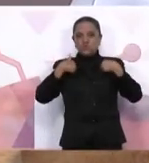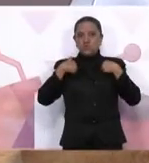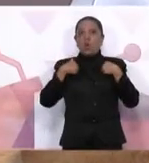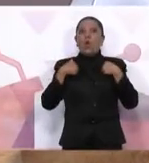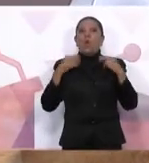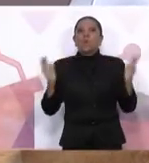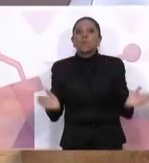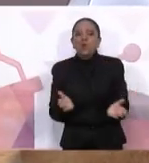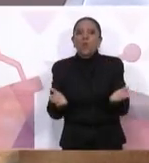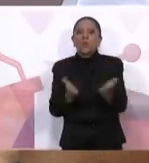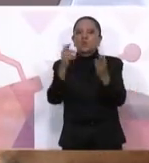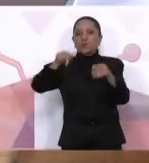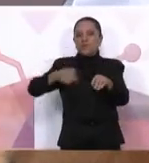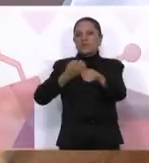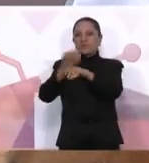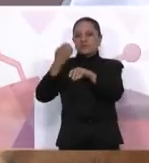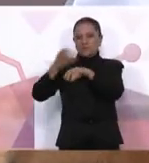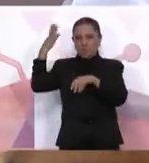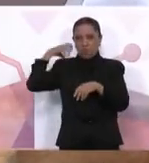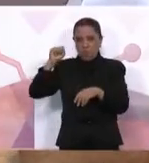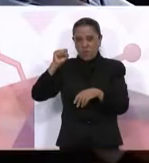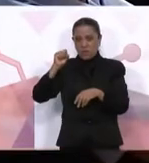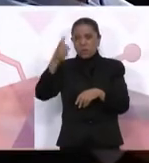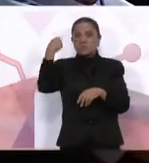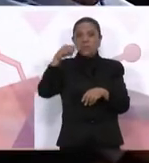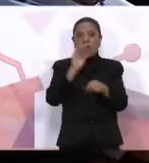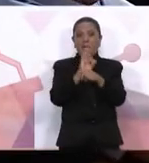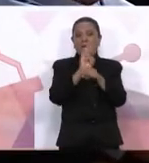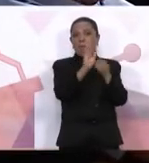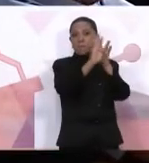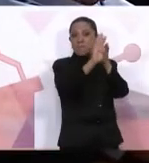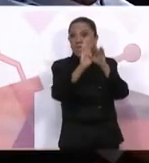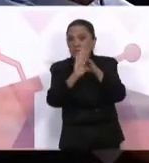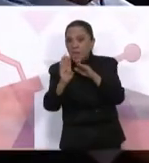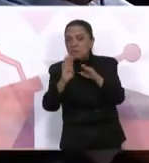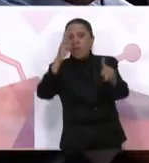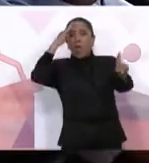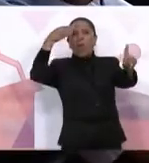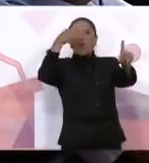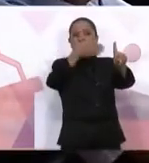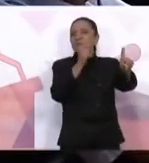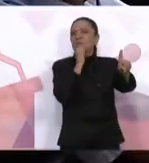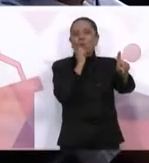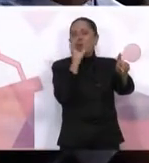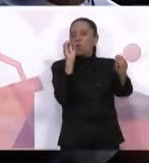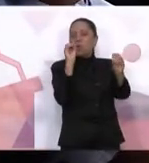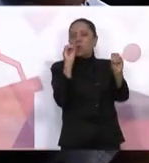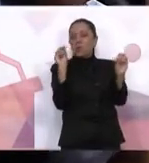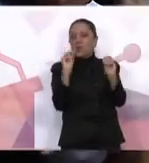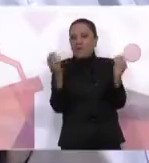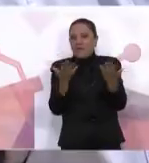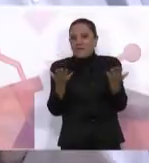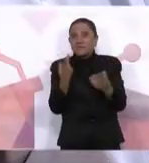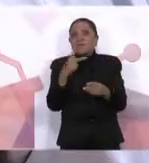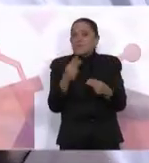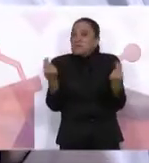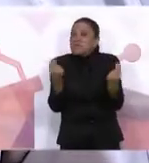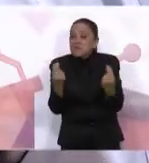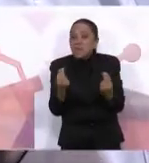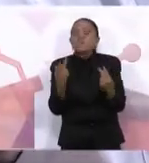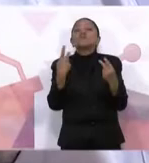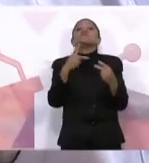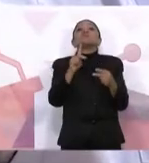cada uno de los ayuntamientos y el objetivo era ese no se ha realizado pero lo vamos a realizar necesitamos saber cuántos son dónde están